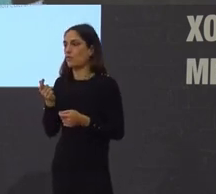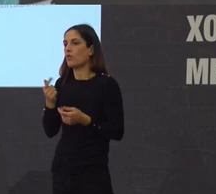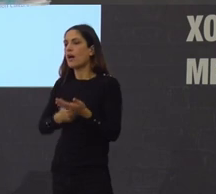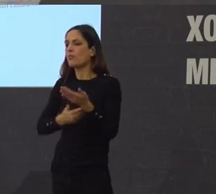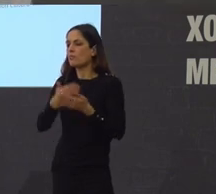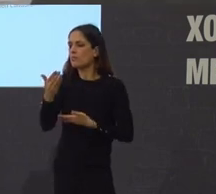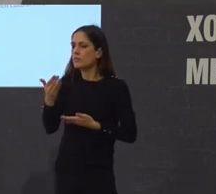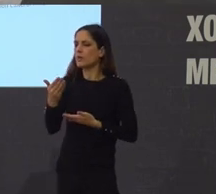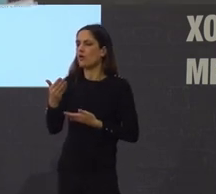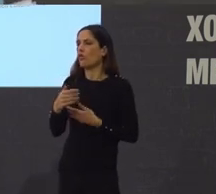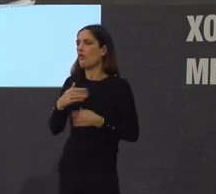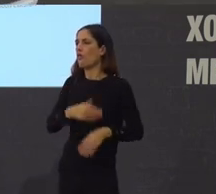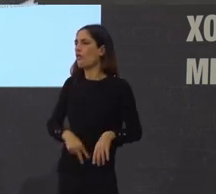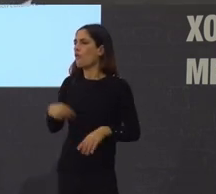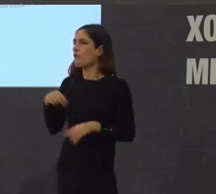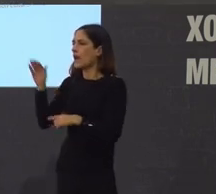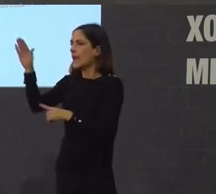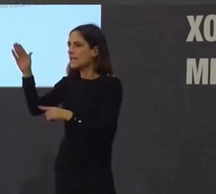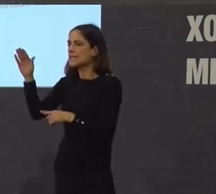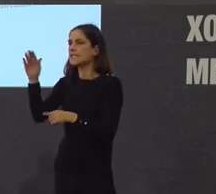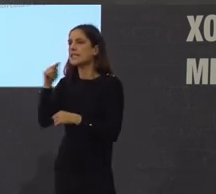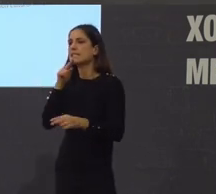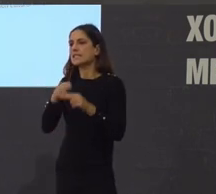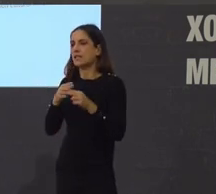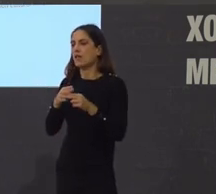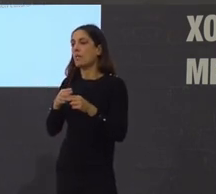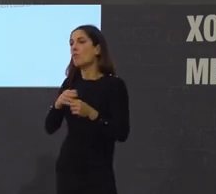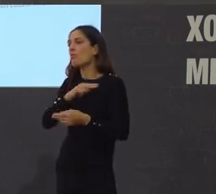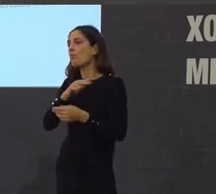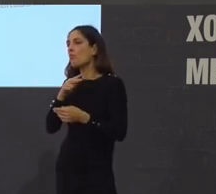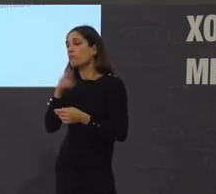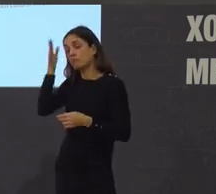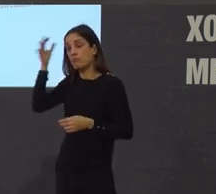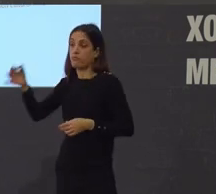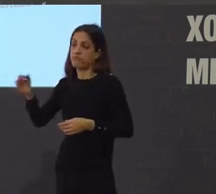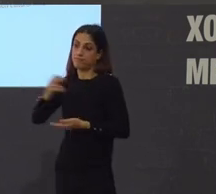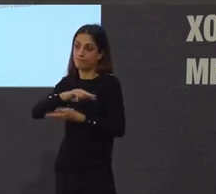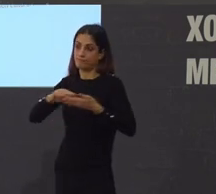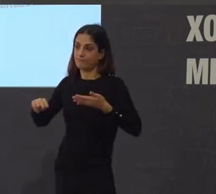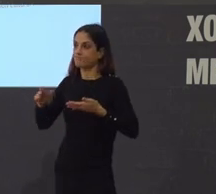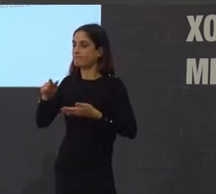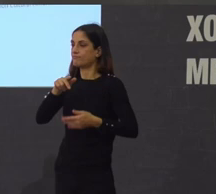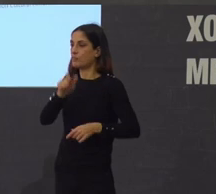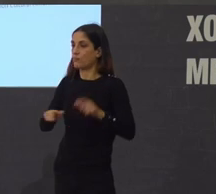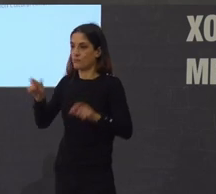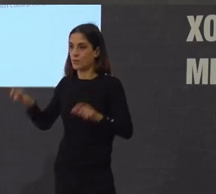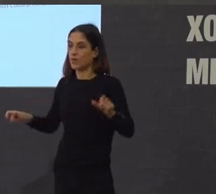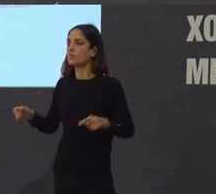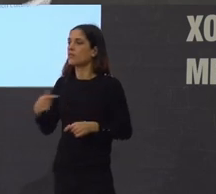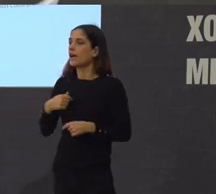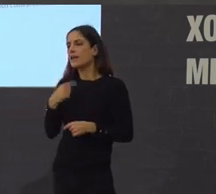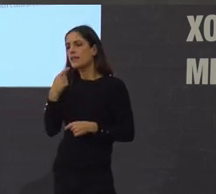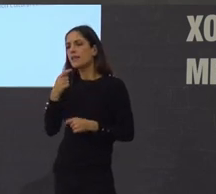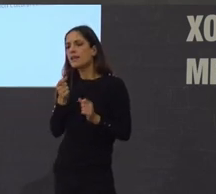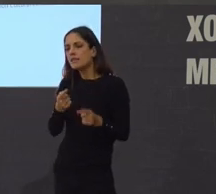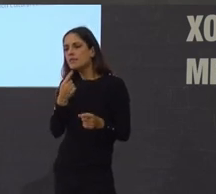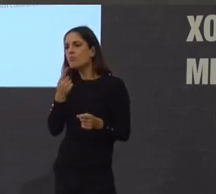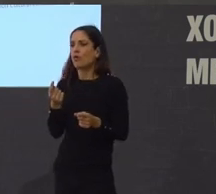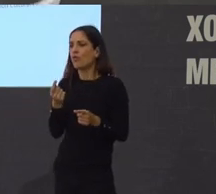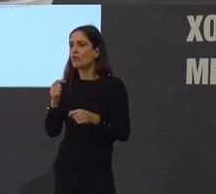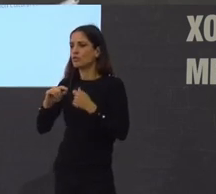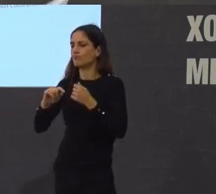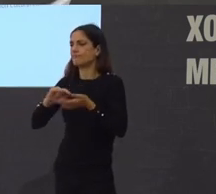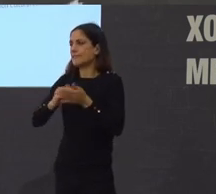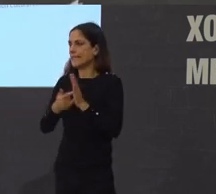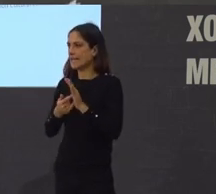falangista el pueblo gallego ese incautado que además nos va a dar mucha idea sobre las tácticas de resistencia que tiña siente a pesar de todo eri